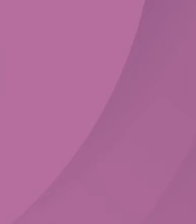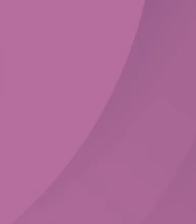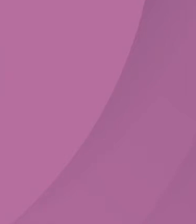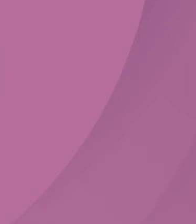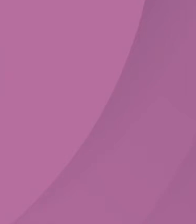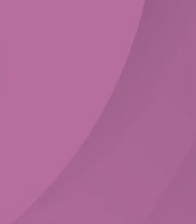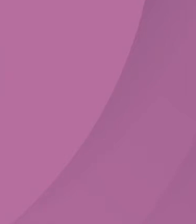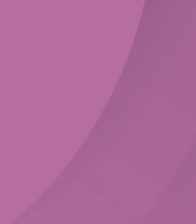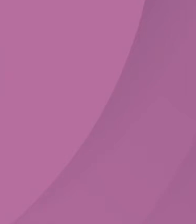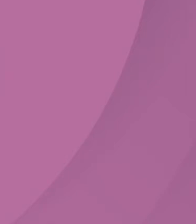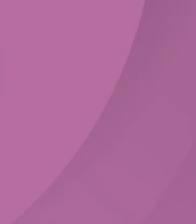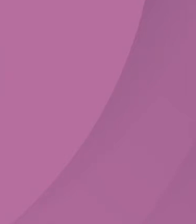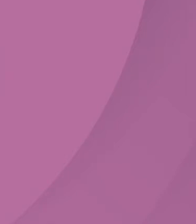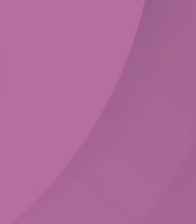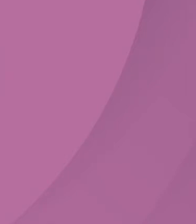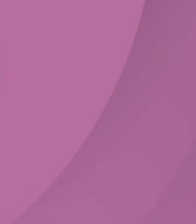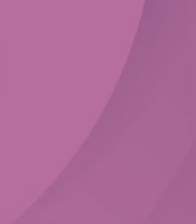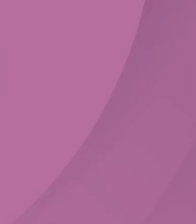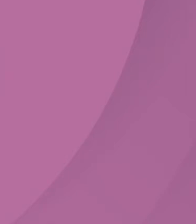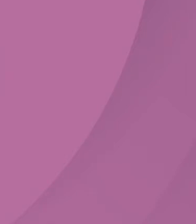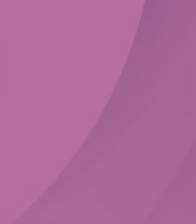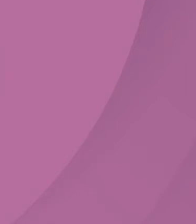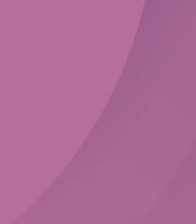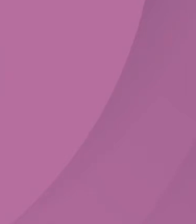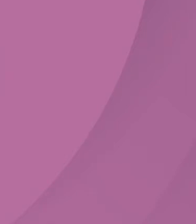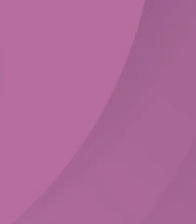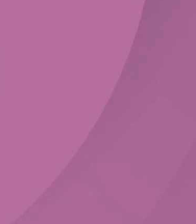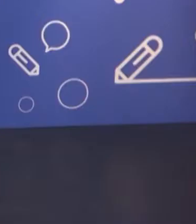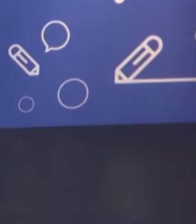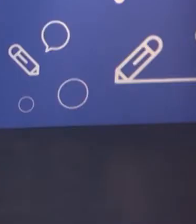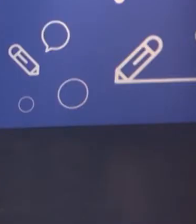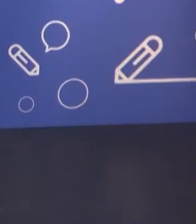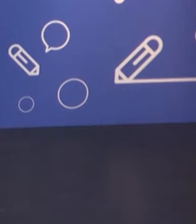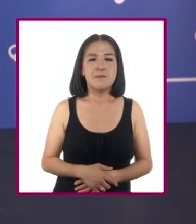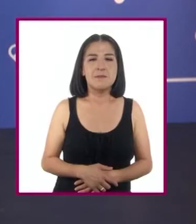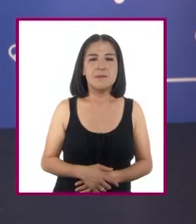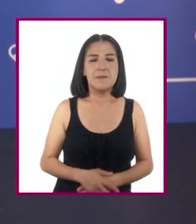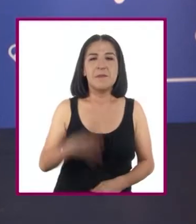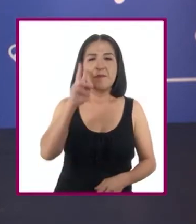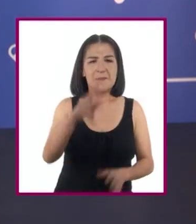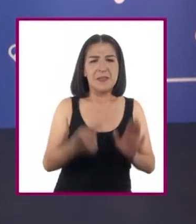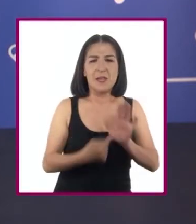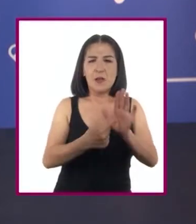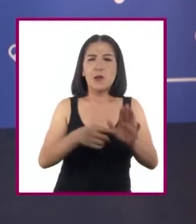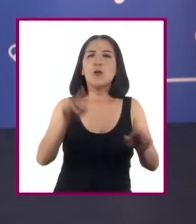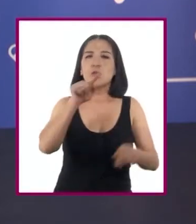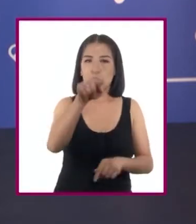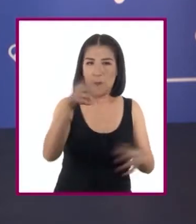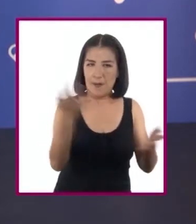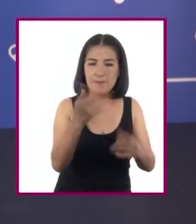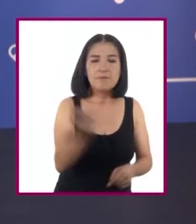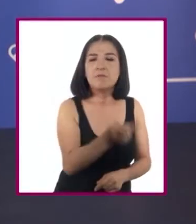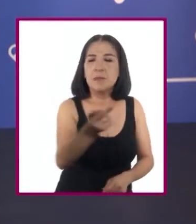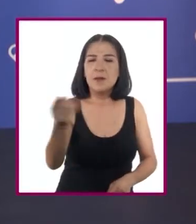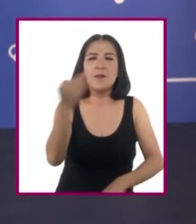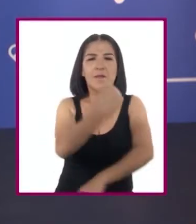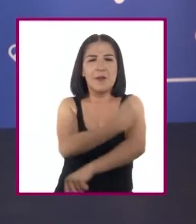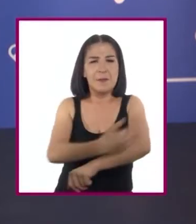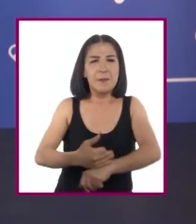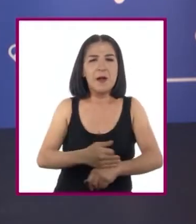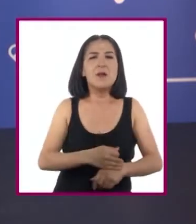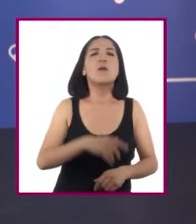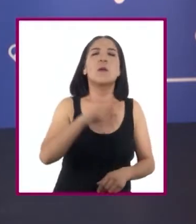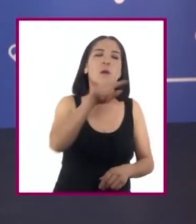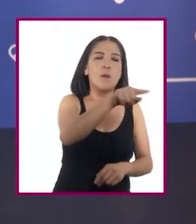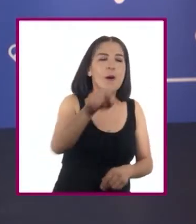un cuento en donde se use más de un ambiente? Su reto es preguntar a la familia si pueden mencionar al menos